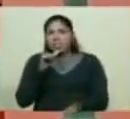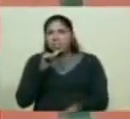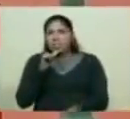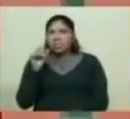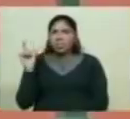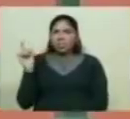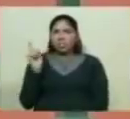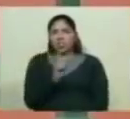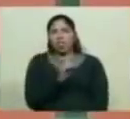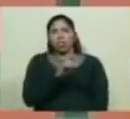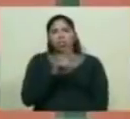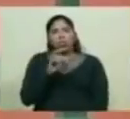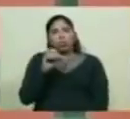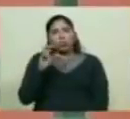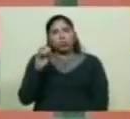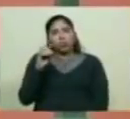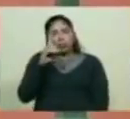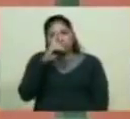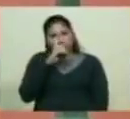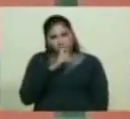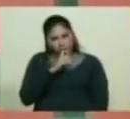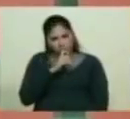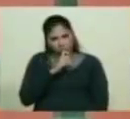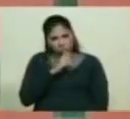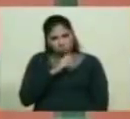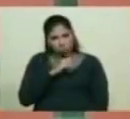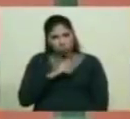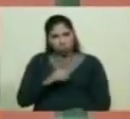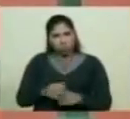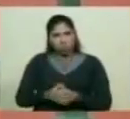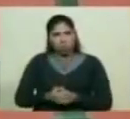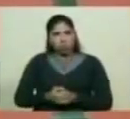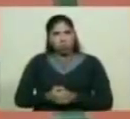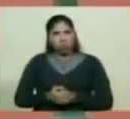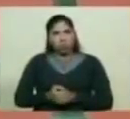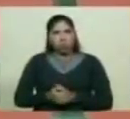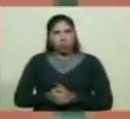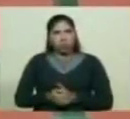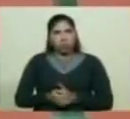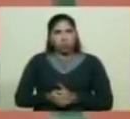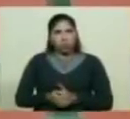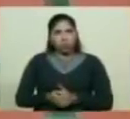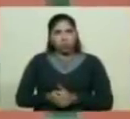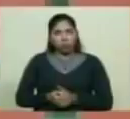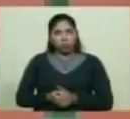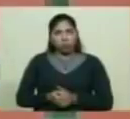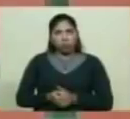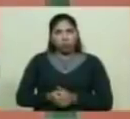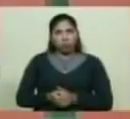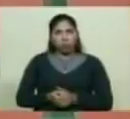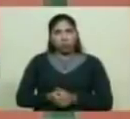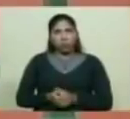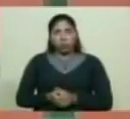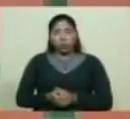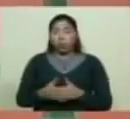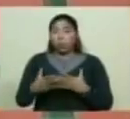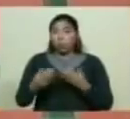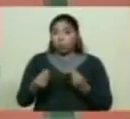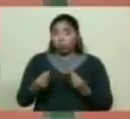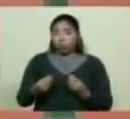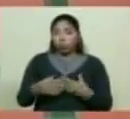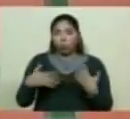el bicentenario de carabobo y los bicentenarios del círculo virtuoso del